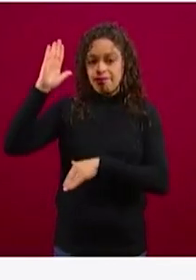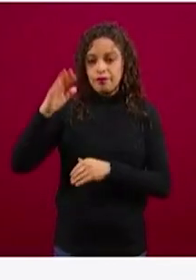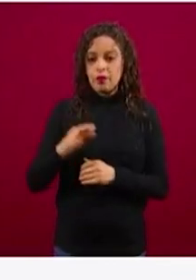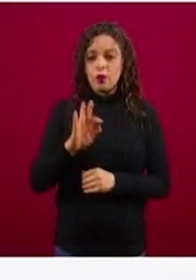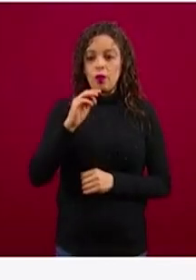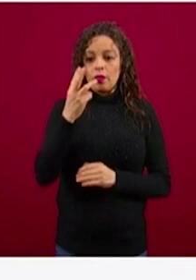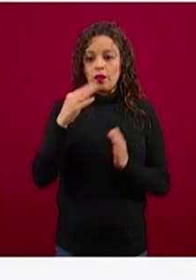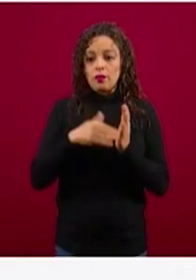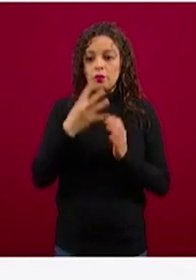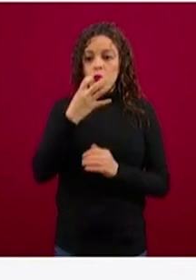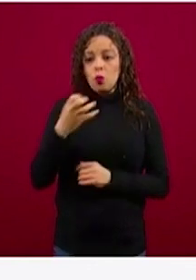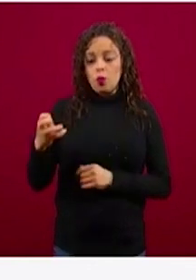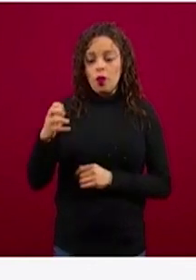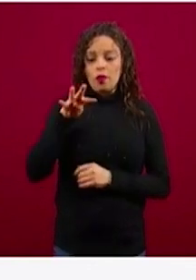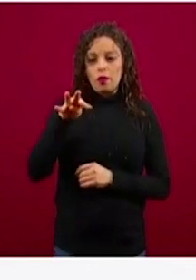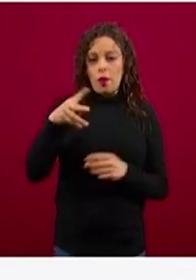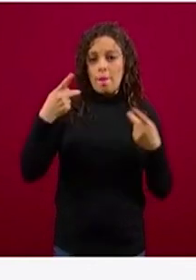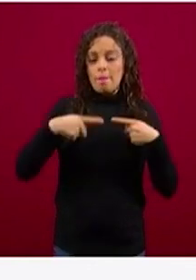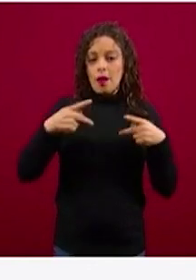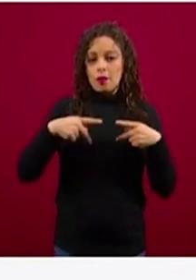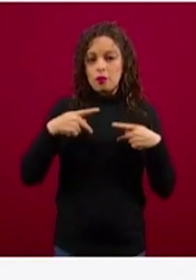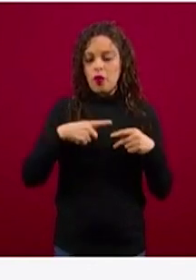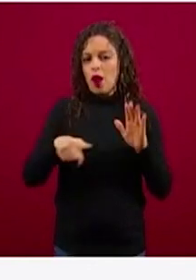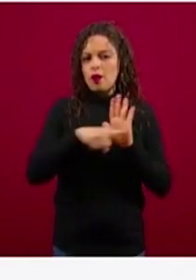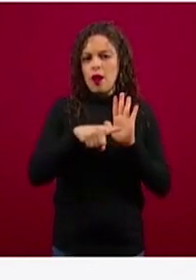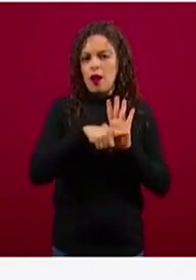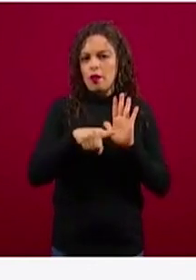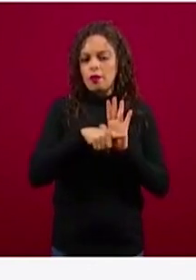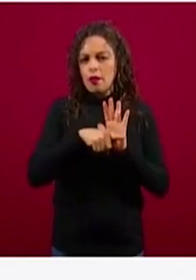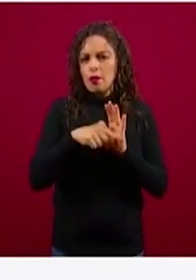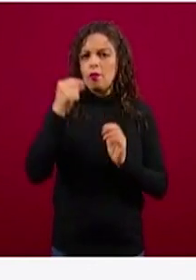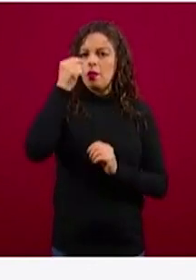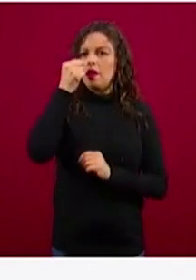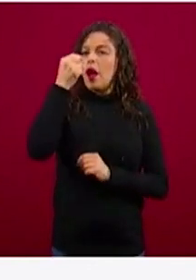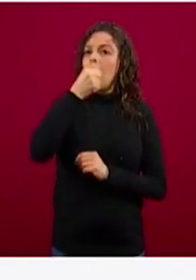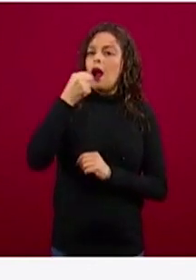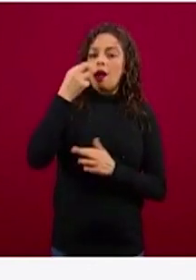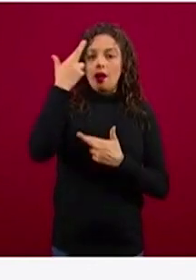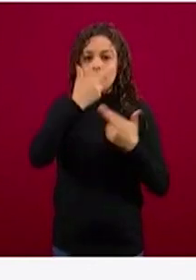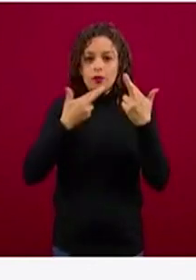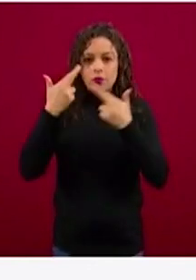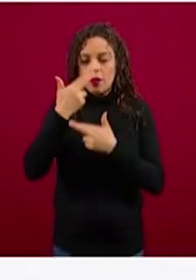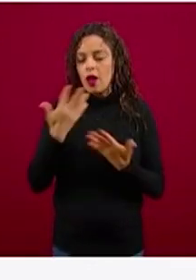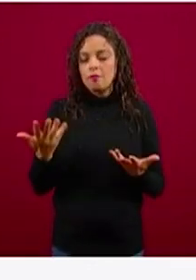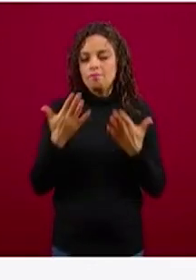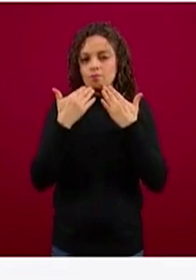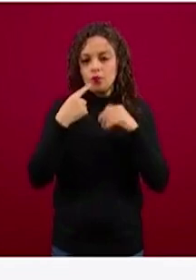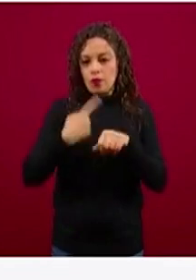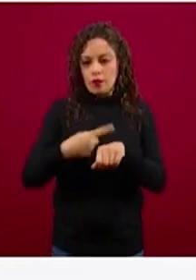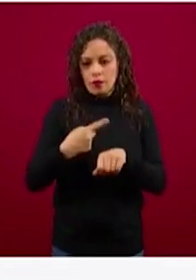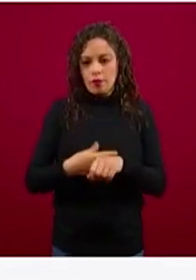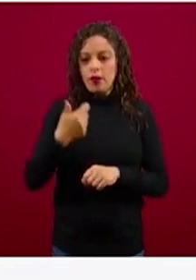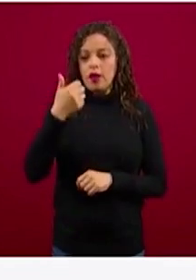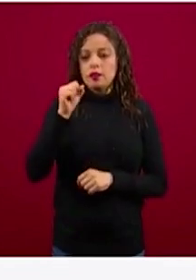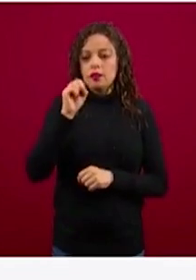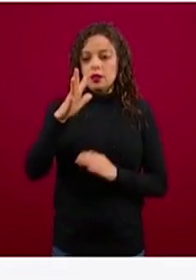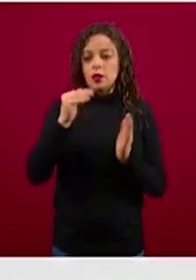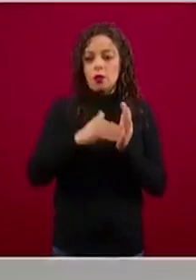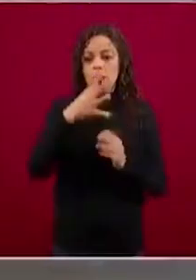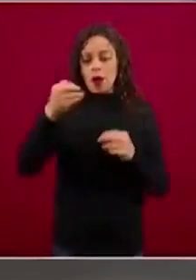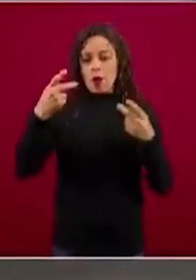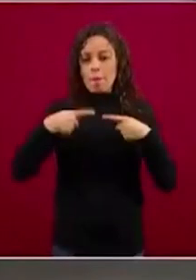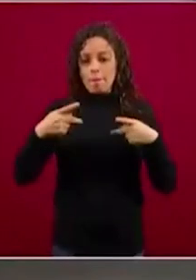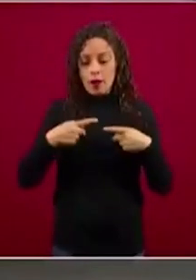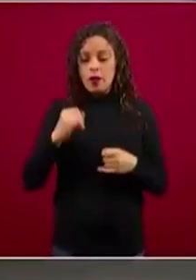que han salido negativas a la prueba este confirmatoria y 65 mil 500 las personas que han sido estudiadas